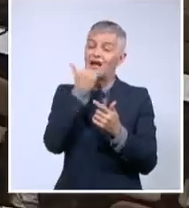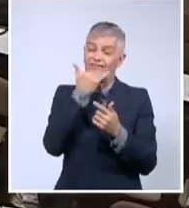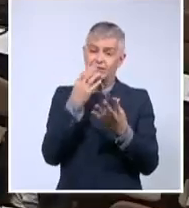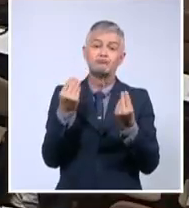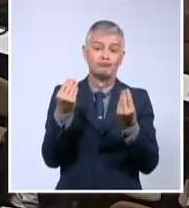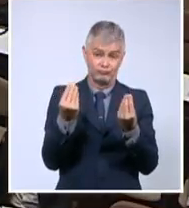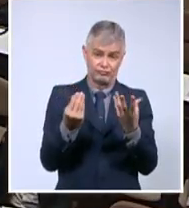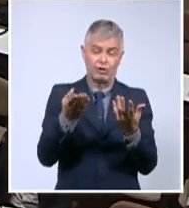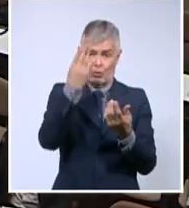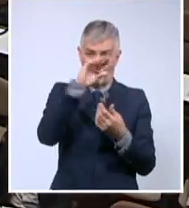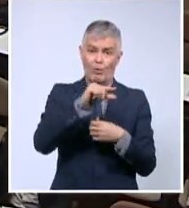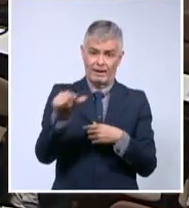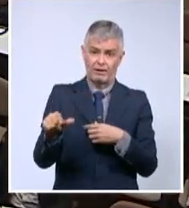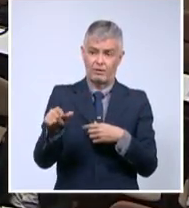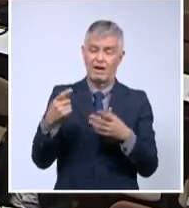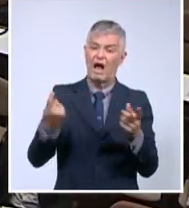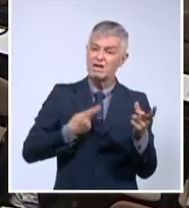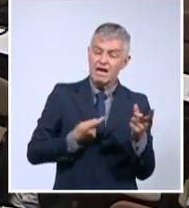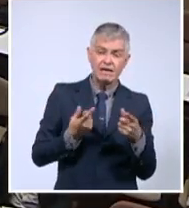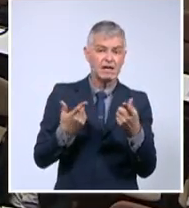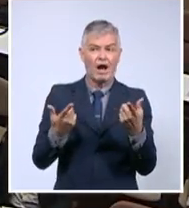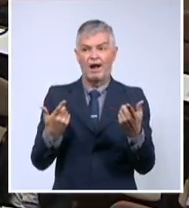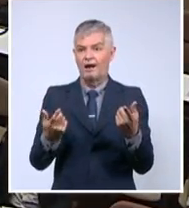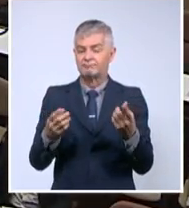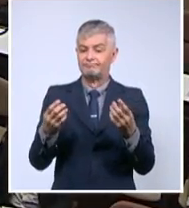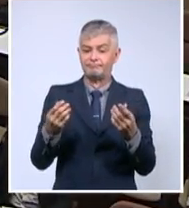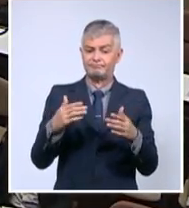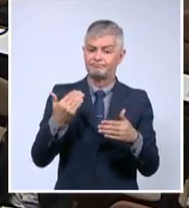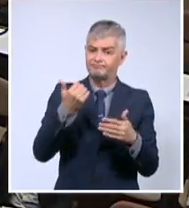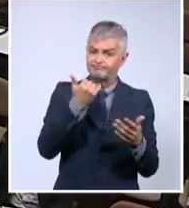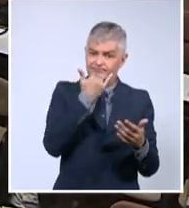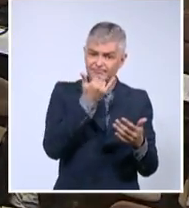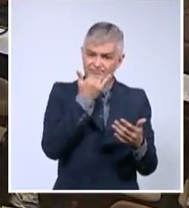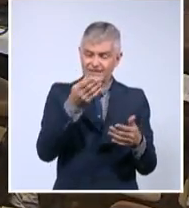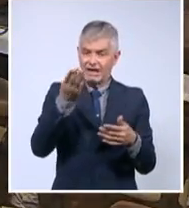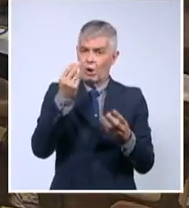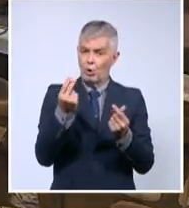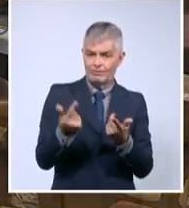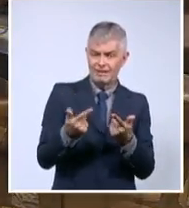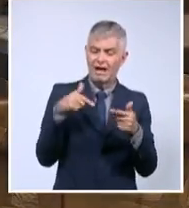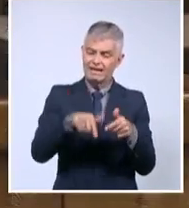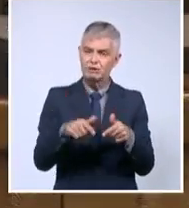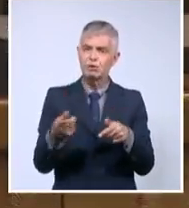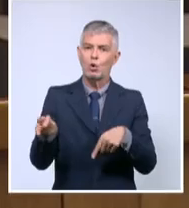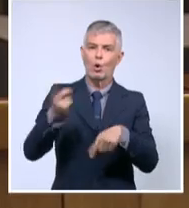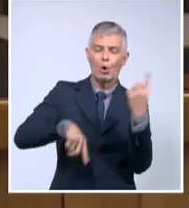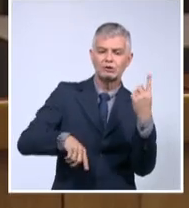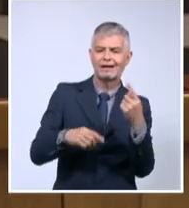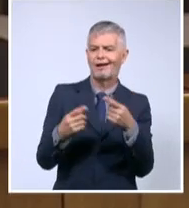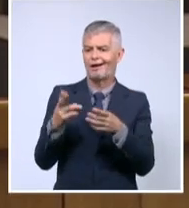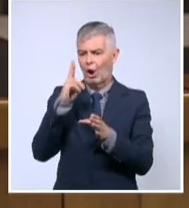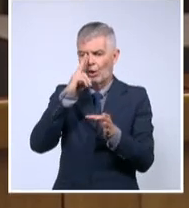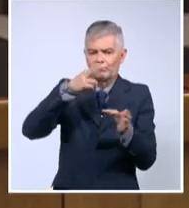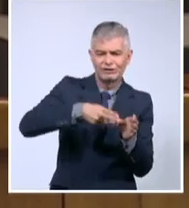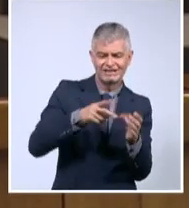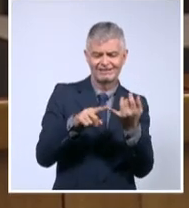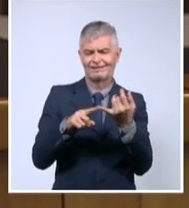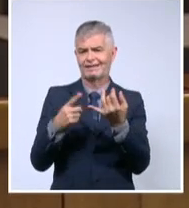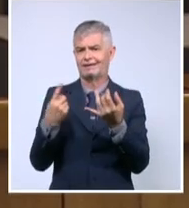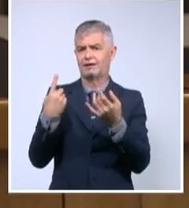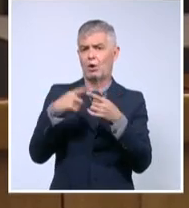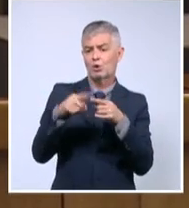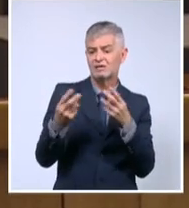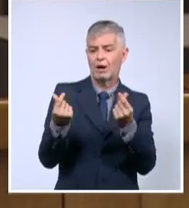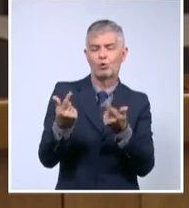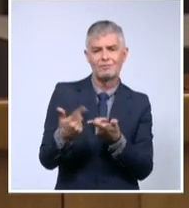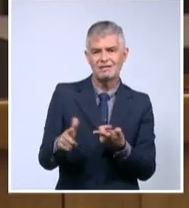La guerra económica se ha dirigido con perfidia sobre las principales fuentes de ingresos y contra el suministro de combustible, con medidas de